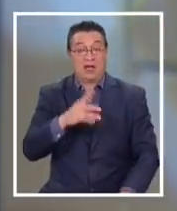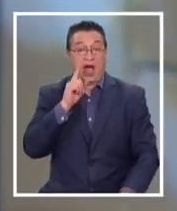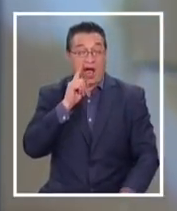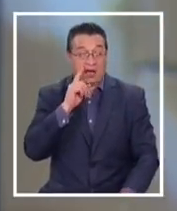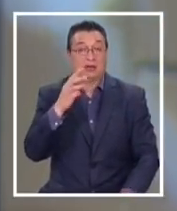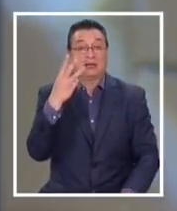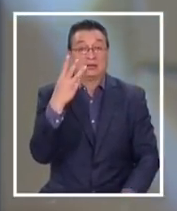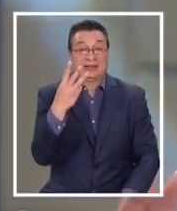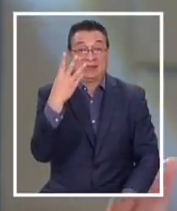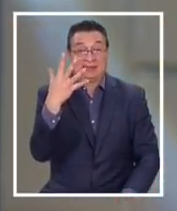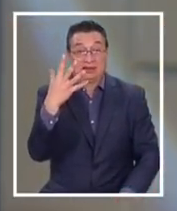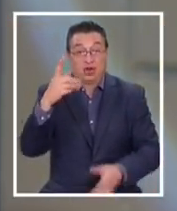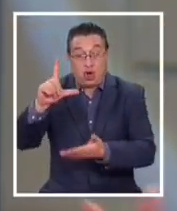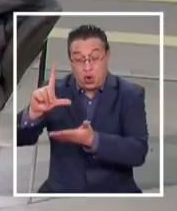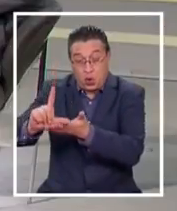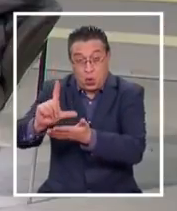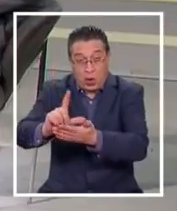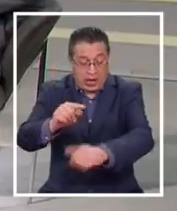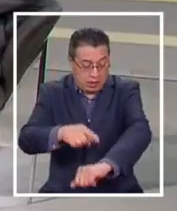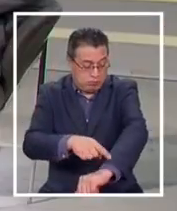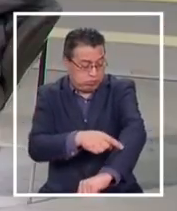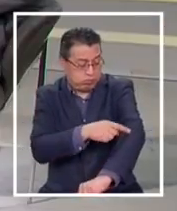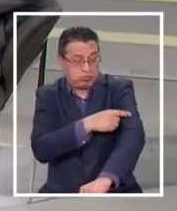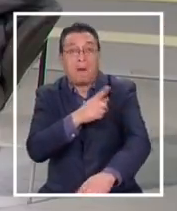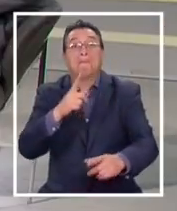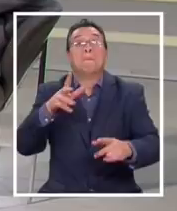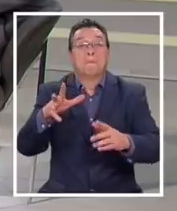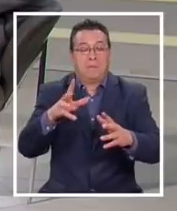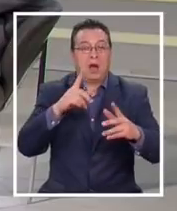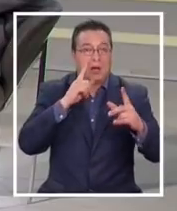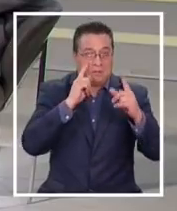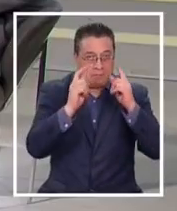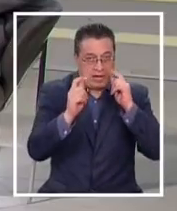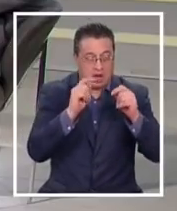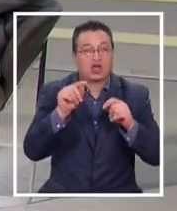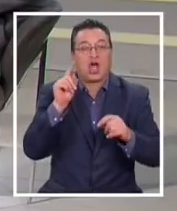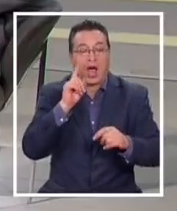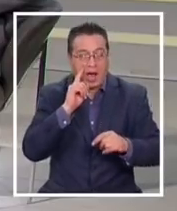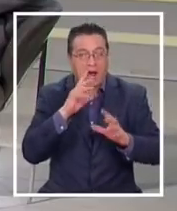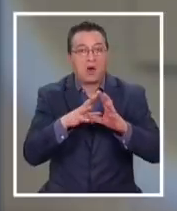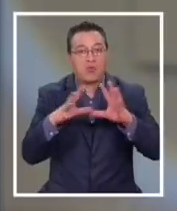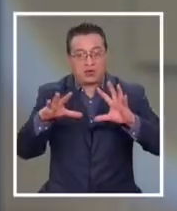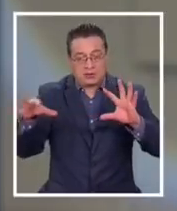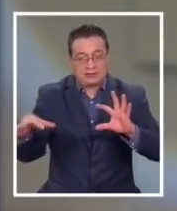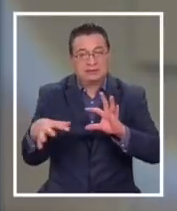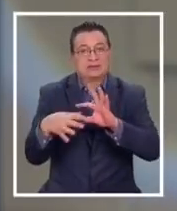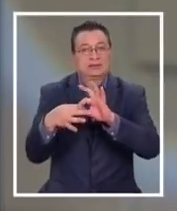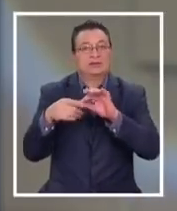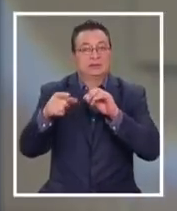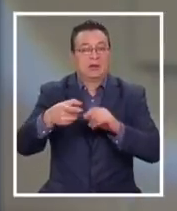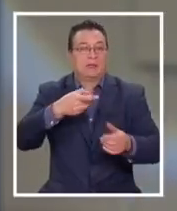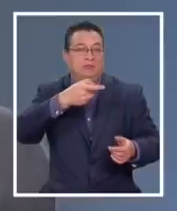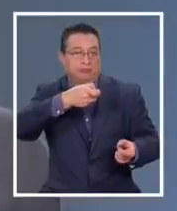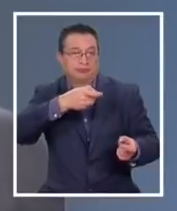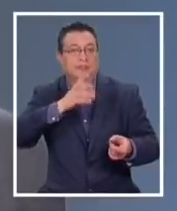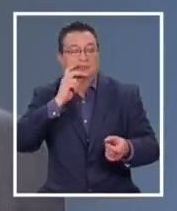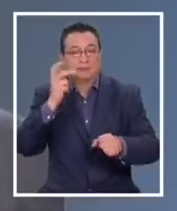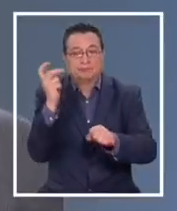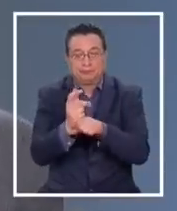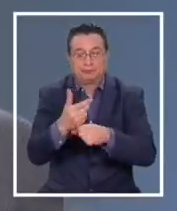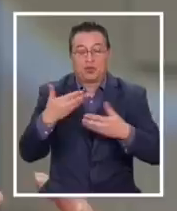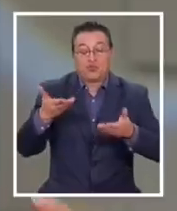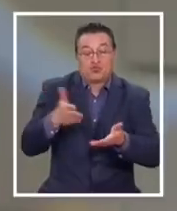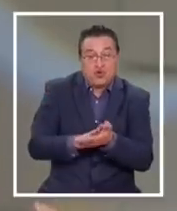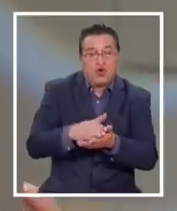barrios que hemos determinado como barrios prioritarios. ¿Por qué? Porque son sectores donde hay delitos muy vinculados a las armas, al hallazgo de cadáver,